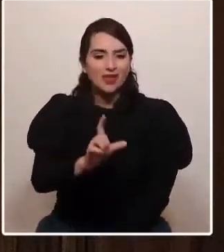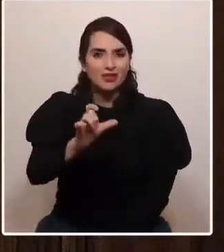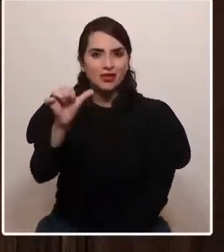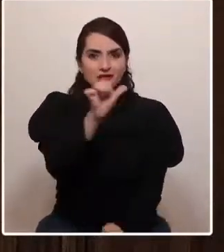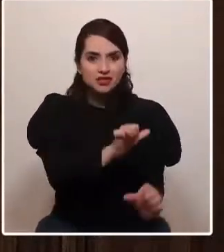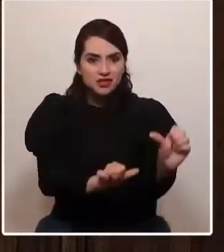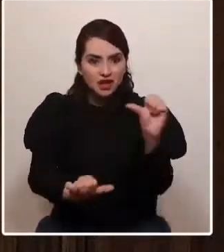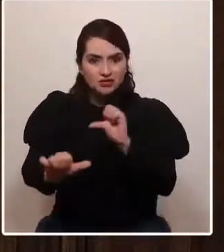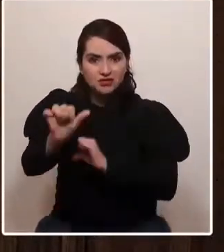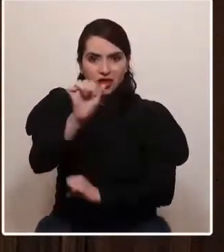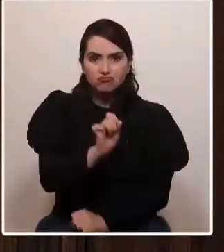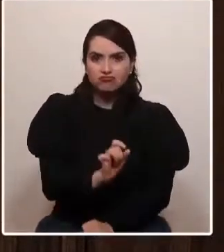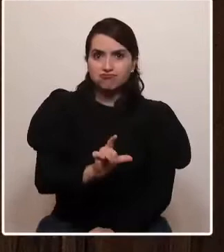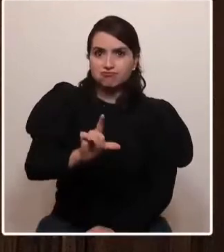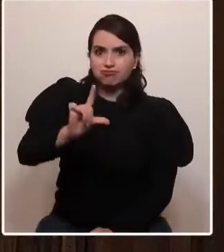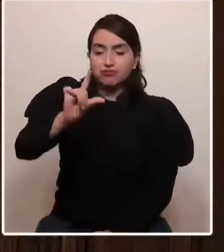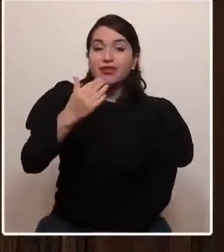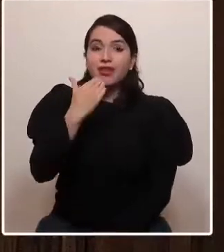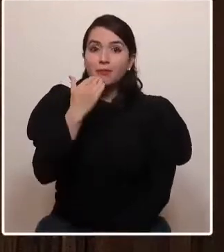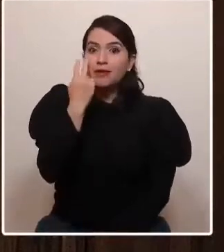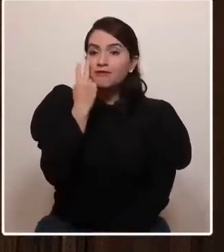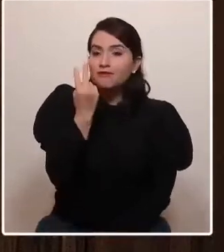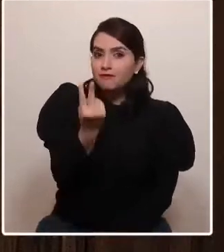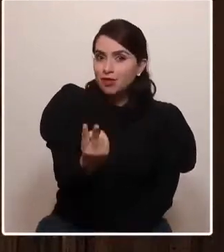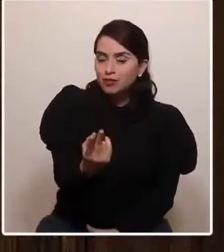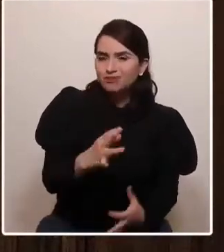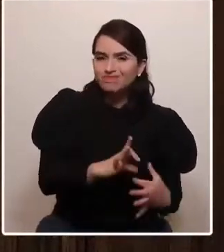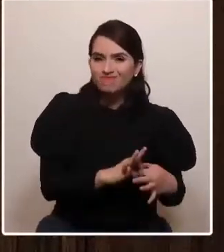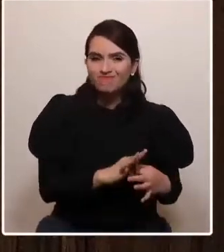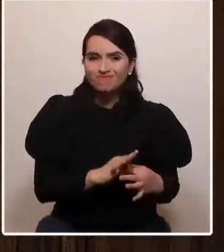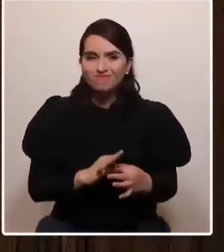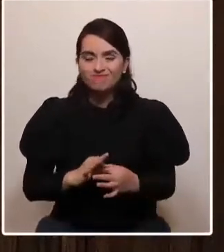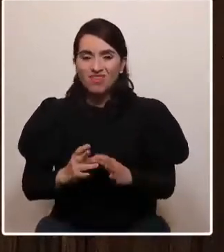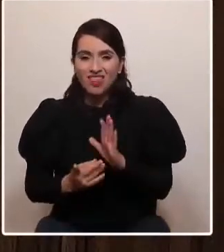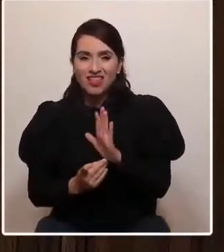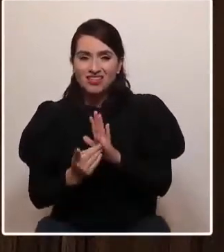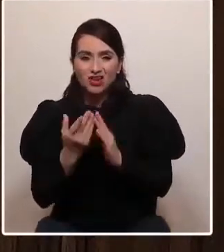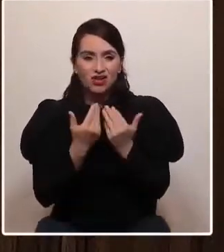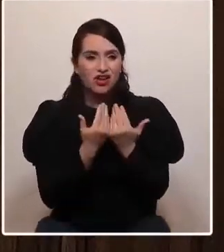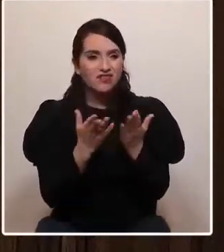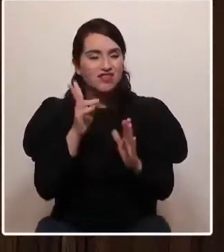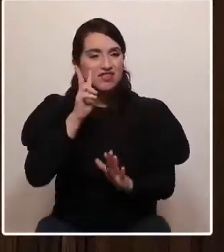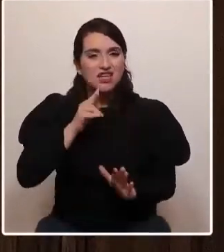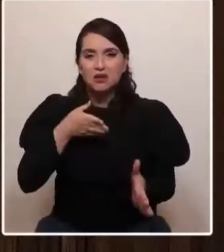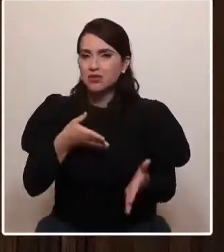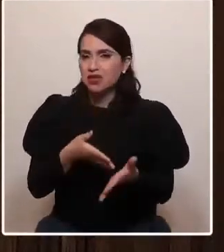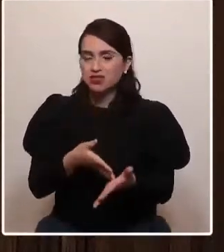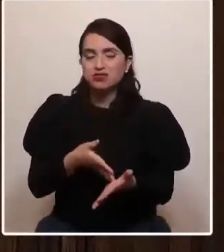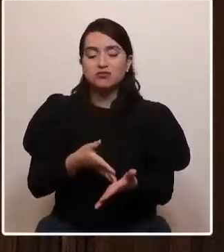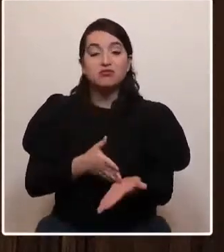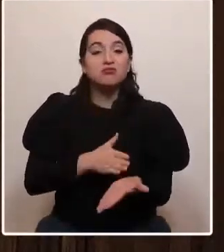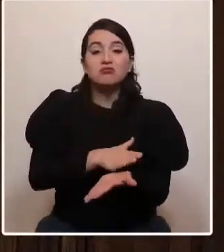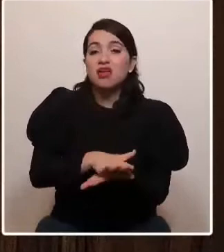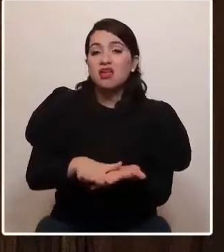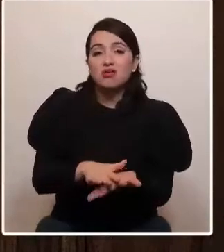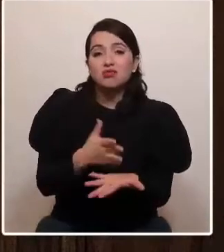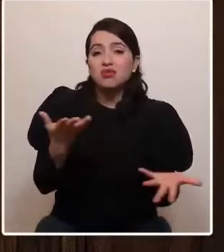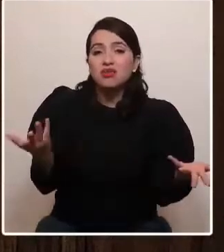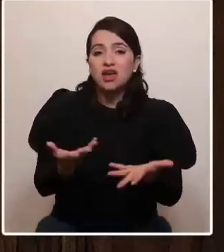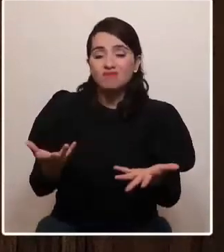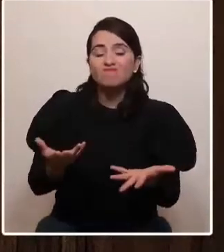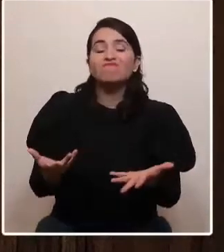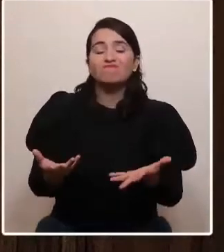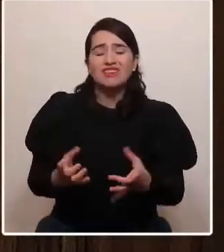científica. También hemos experimentado las consecuencias de un desarrollo libre de limitaciones. Ejemplo de esto son las graves